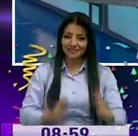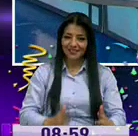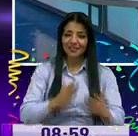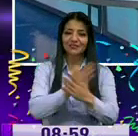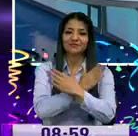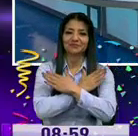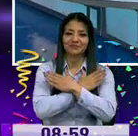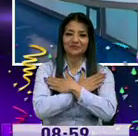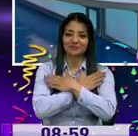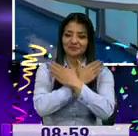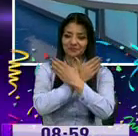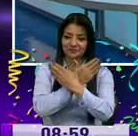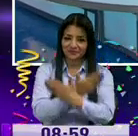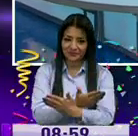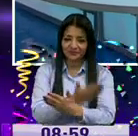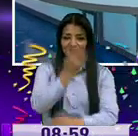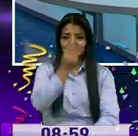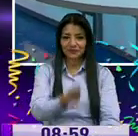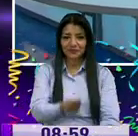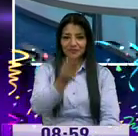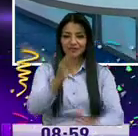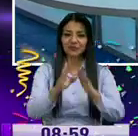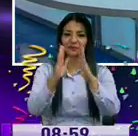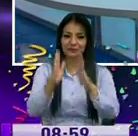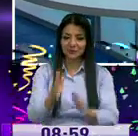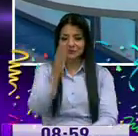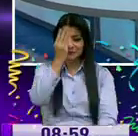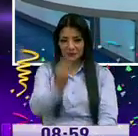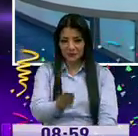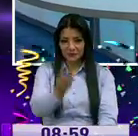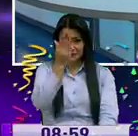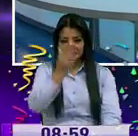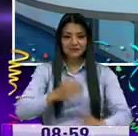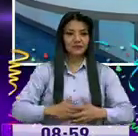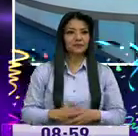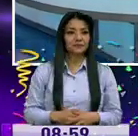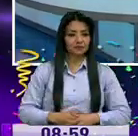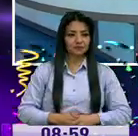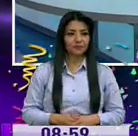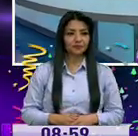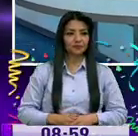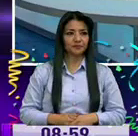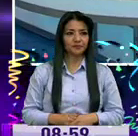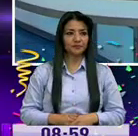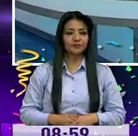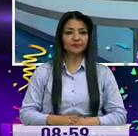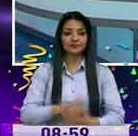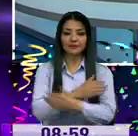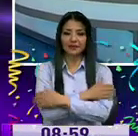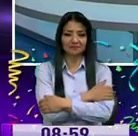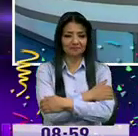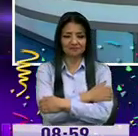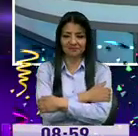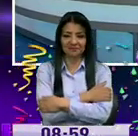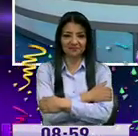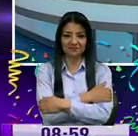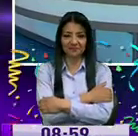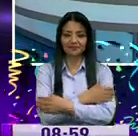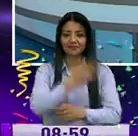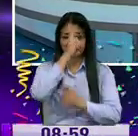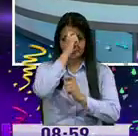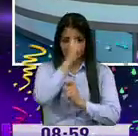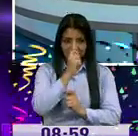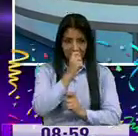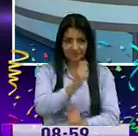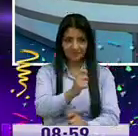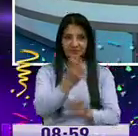un gracias. Saludo cordial. Buenos días, Ali Bella. Bueno, Robert, bien. Querido, un abrazo gigantesco. Admiración